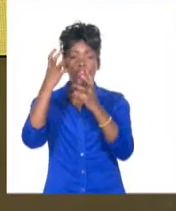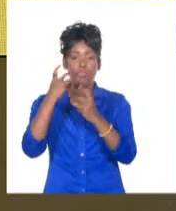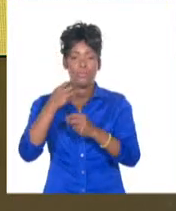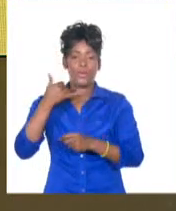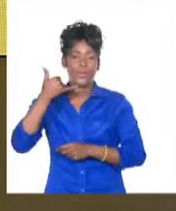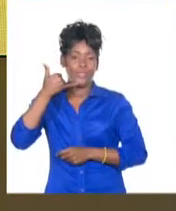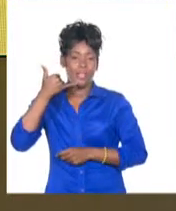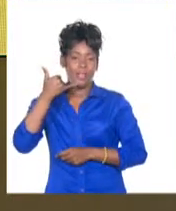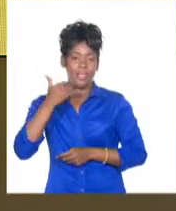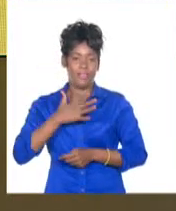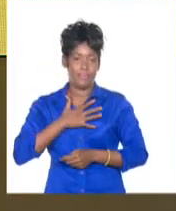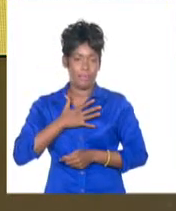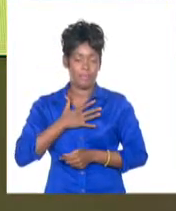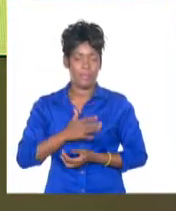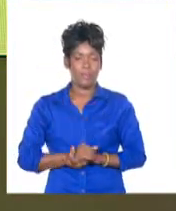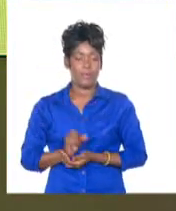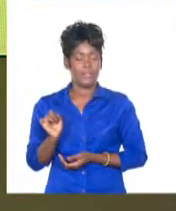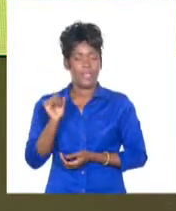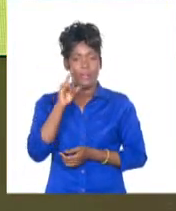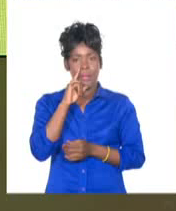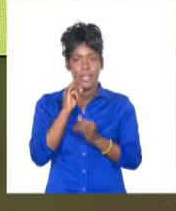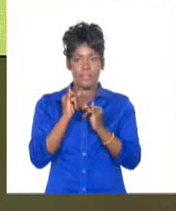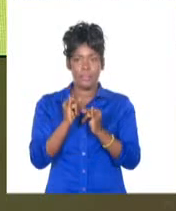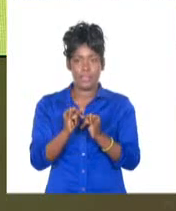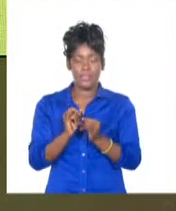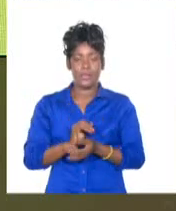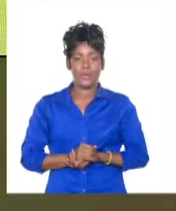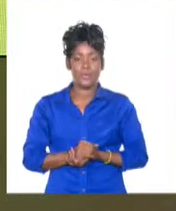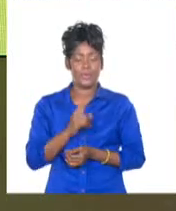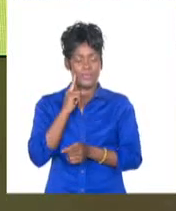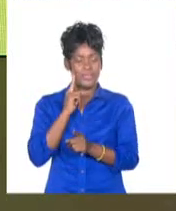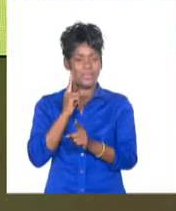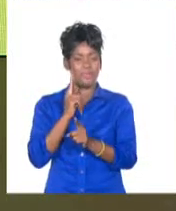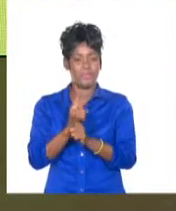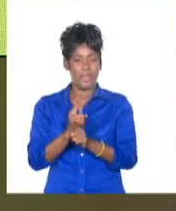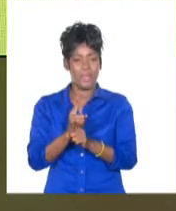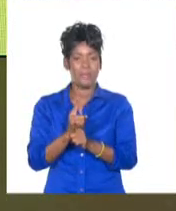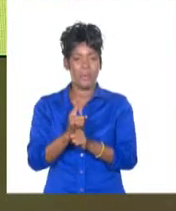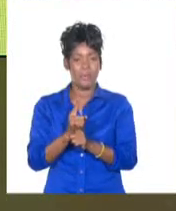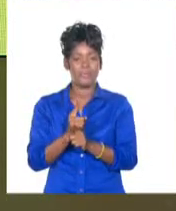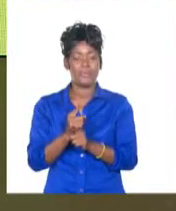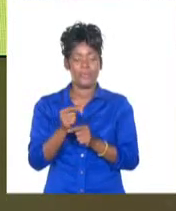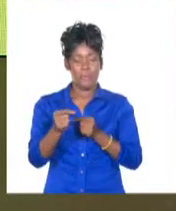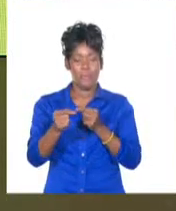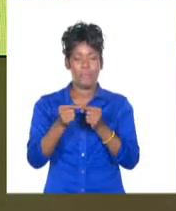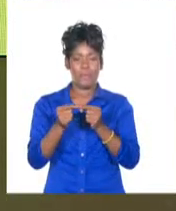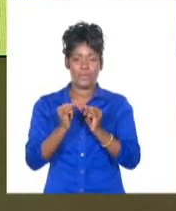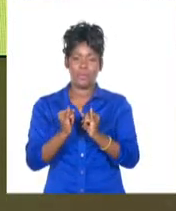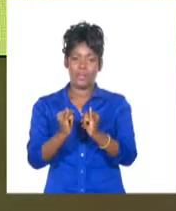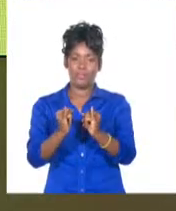5989-3404. Por hoy ya me despido, pero por supuesto nos volveremos a encontrar aquí al mediodía. Muy buenas.